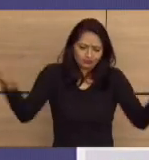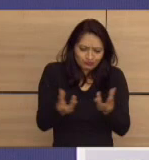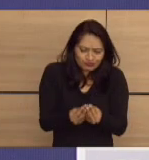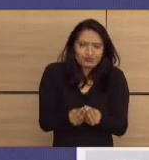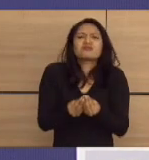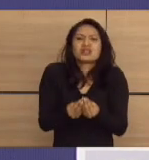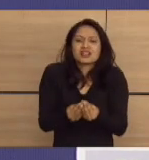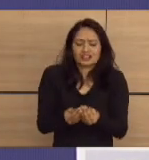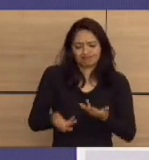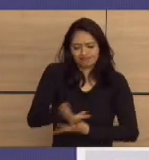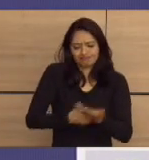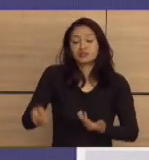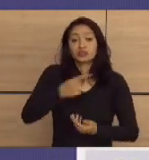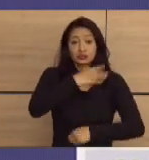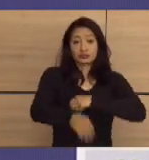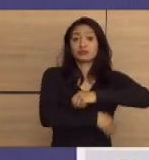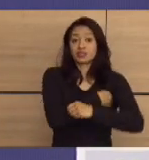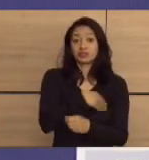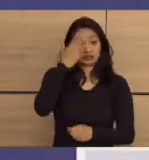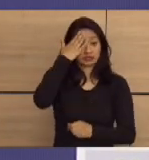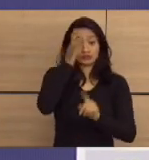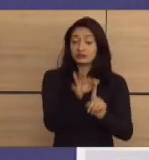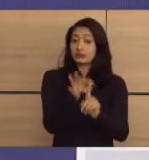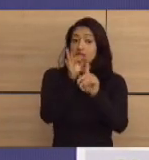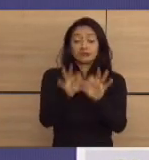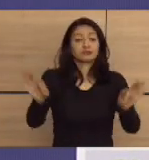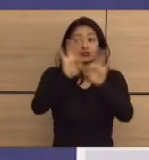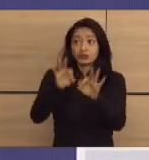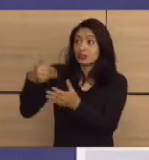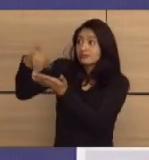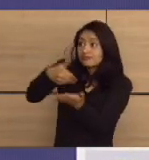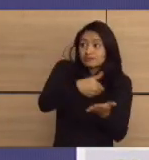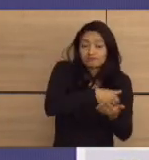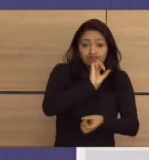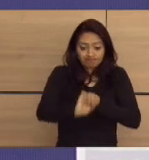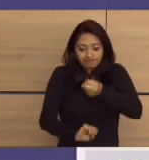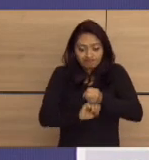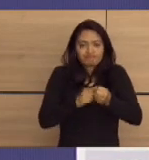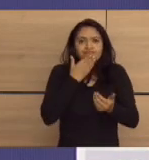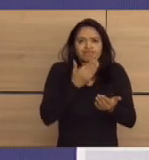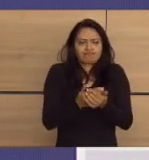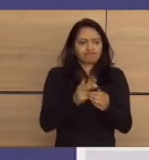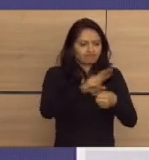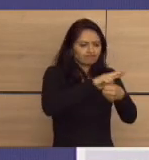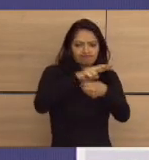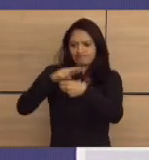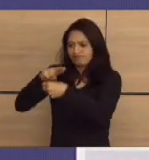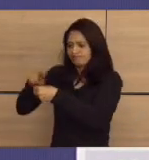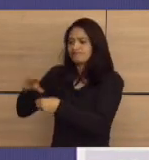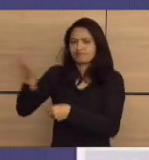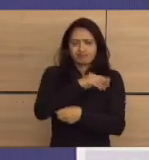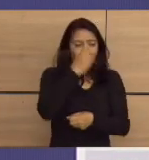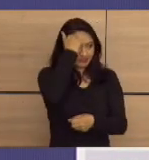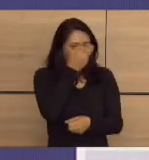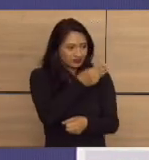Así que para nosotros como ministerio será muy clave contar con este apoyo y también con las distintas miradas regionales. Nos invitaba el profesor Mejía